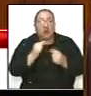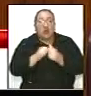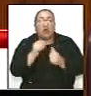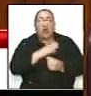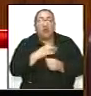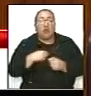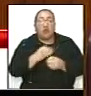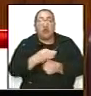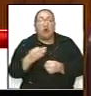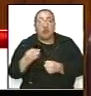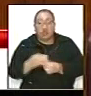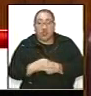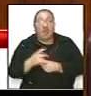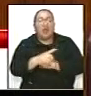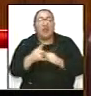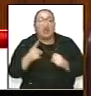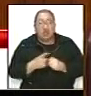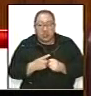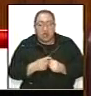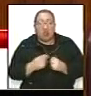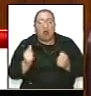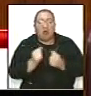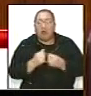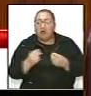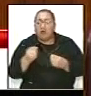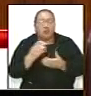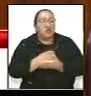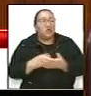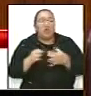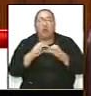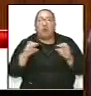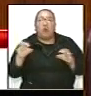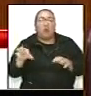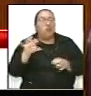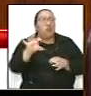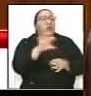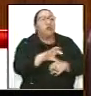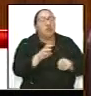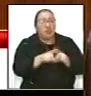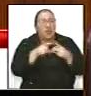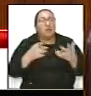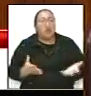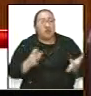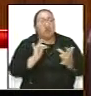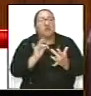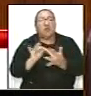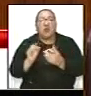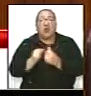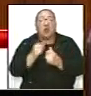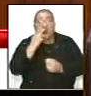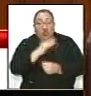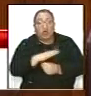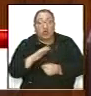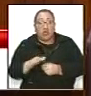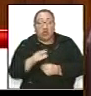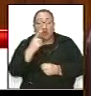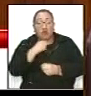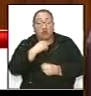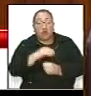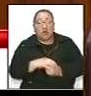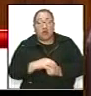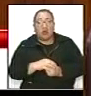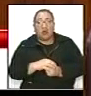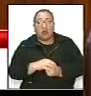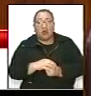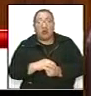gobiernos provinciales, distritales, con muchos centros poblados también, en donde los niños, niñas y